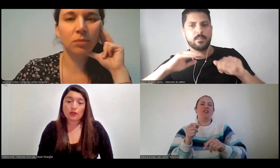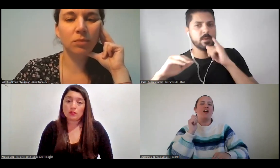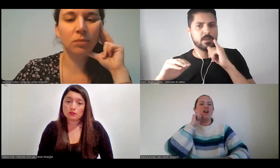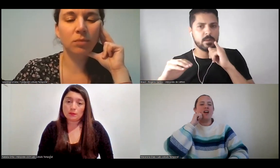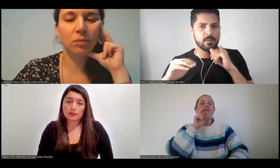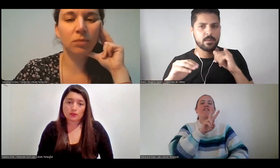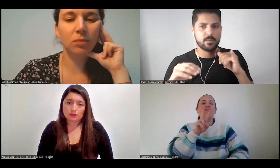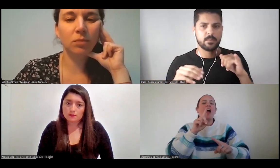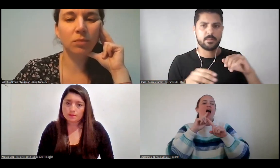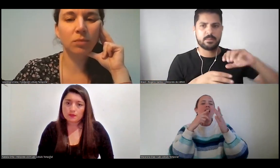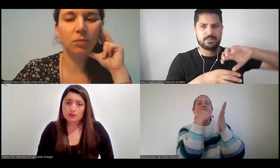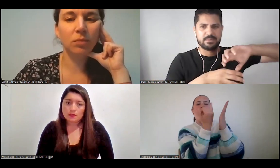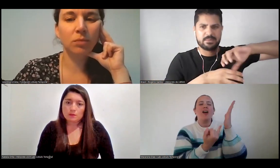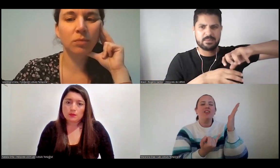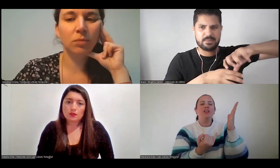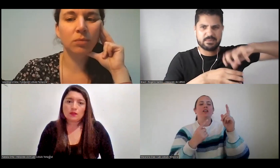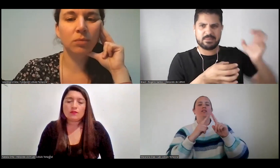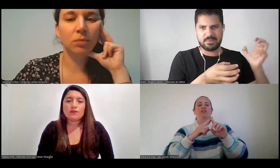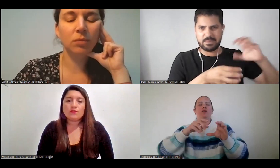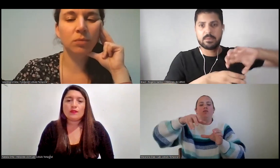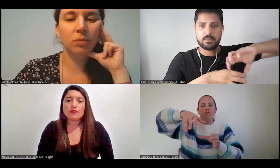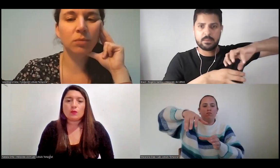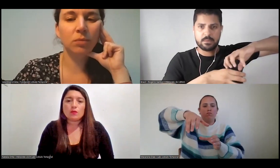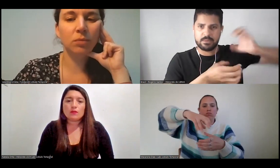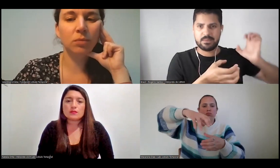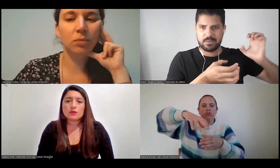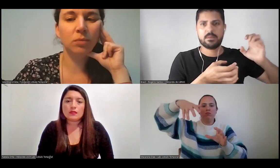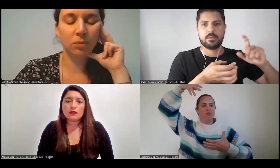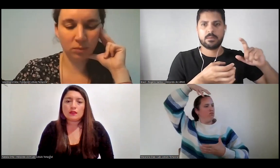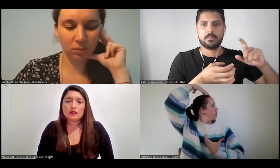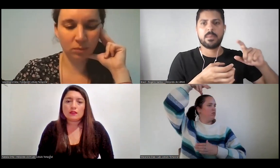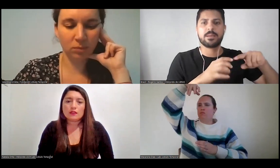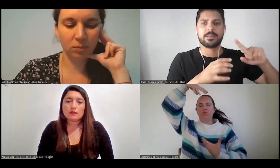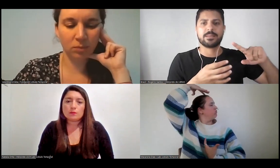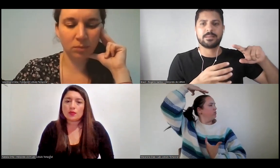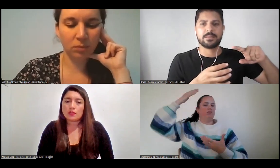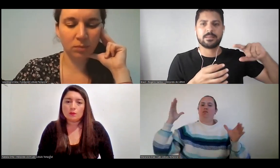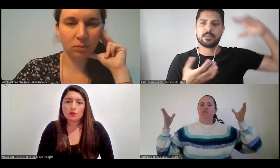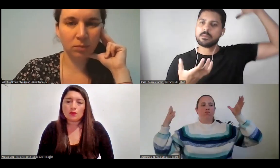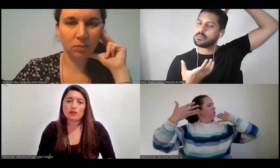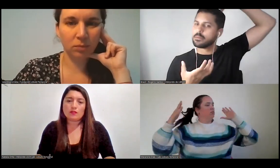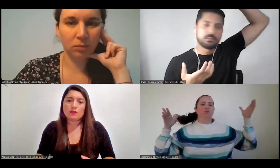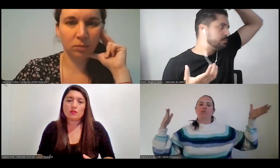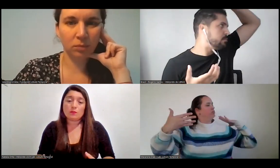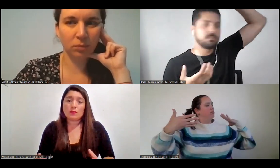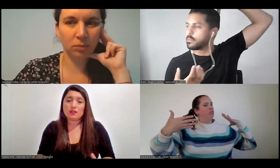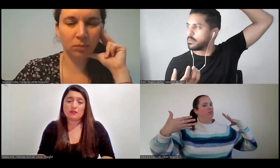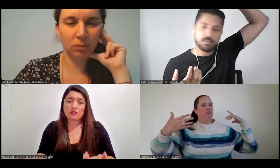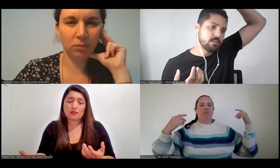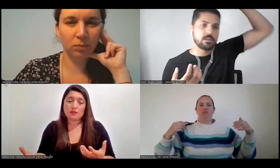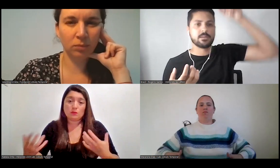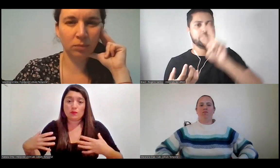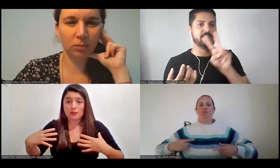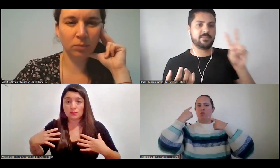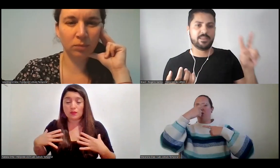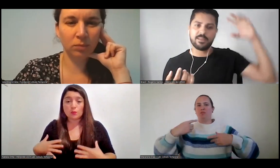un frasco con tapa redonda, pero el vernáculo visual, por ejemplo, incorporas a través